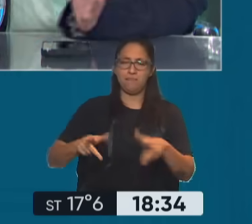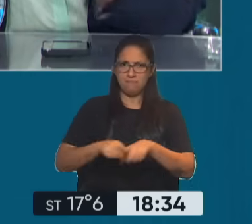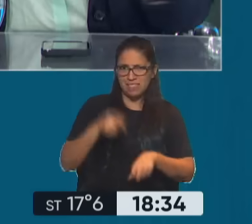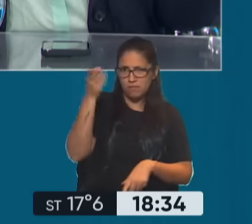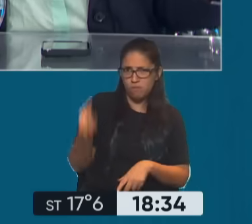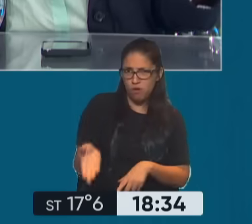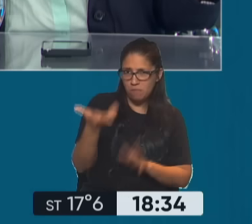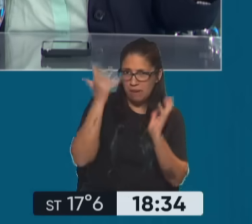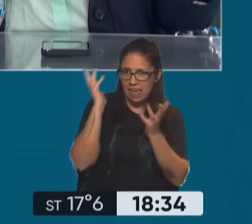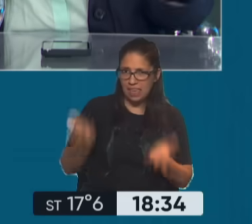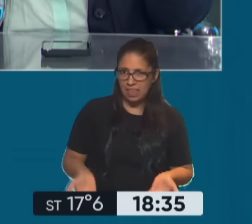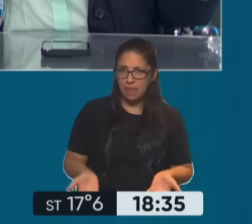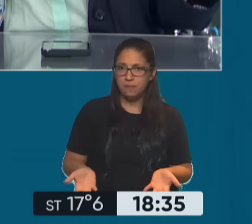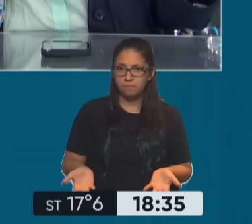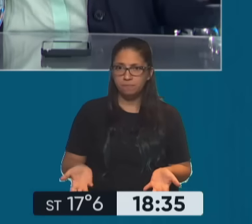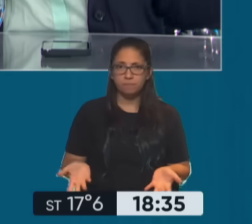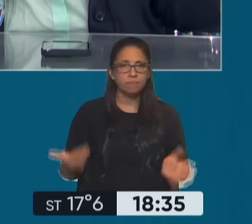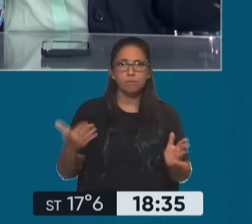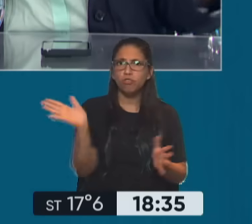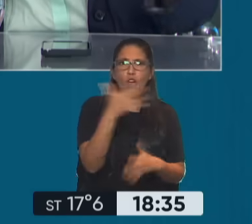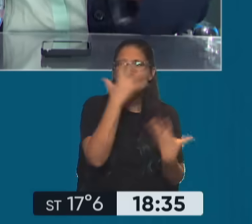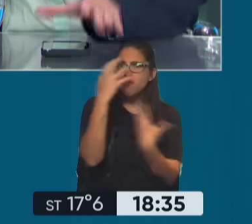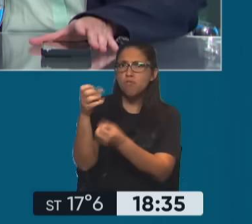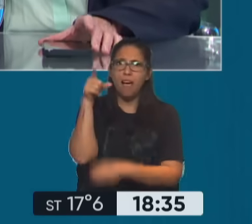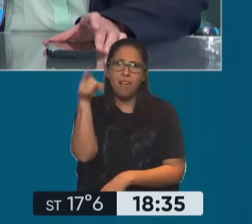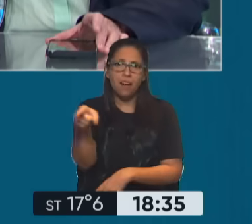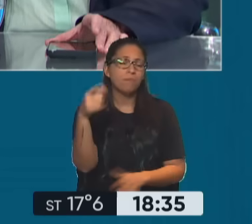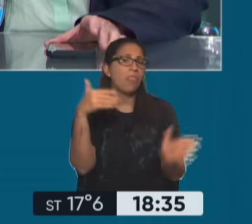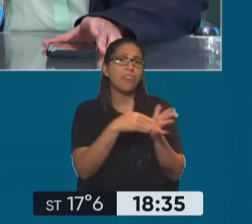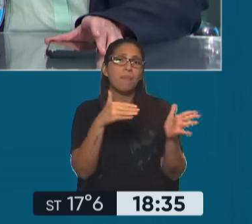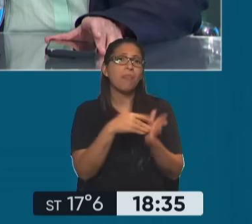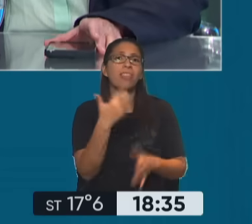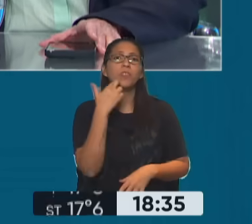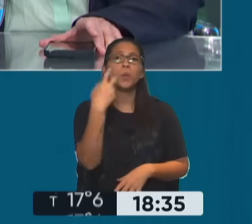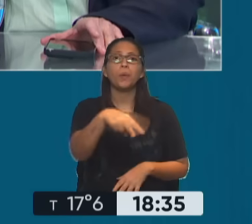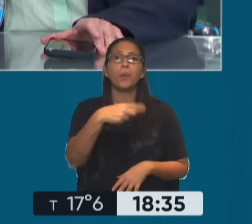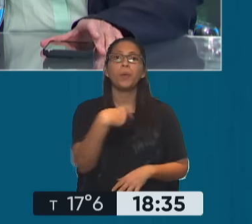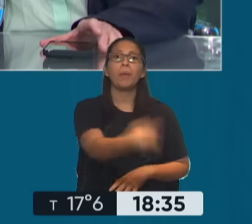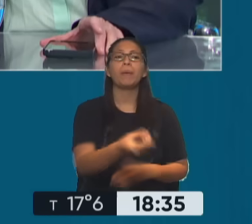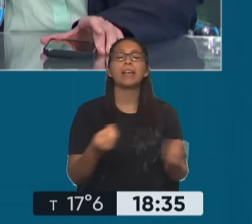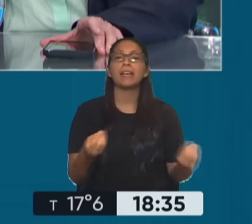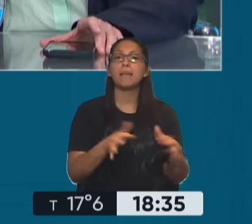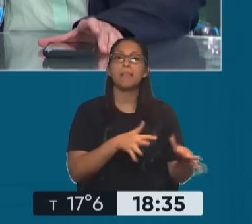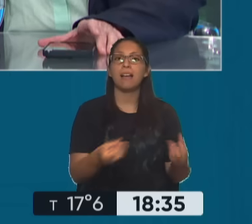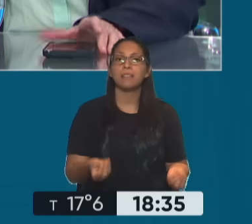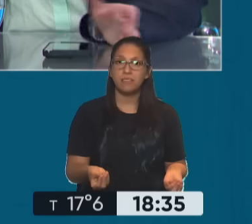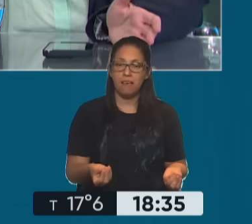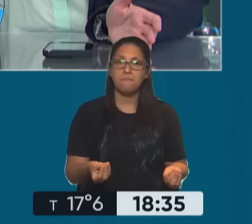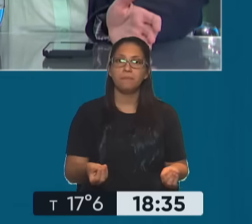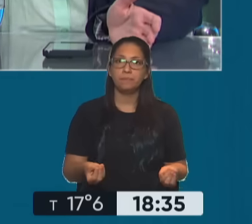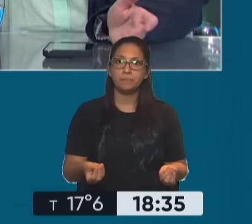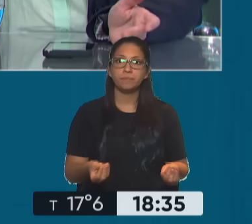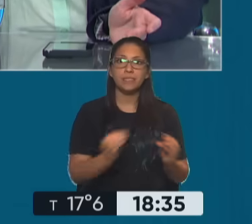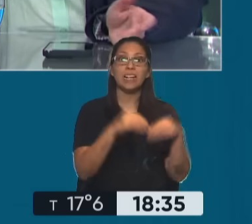Pero bueno, efectivamente va a depender mucho del resultado final del 19 de noviembre. Por